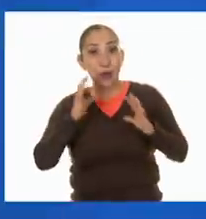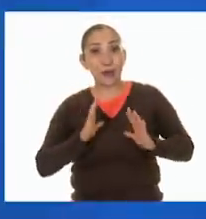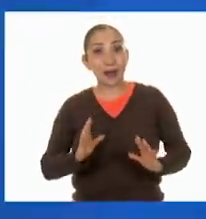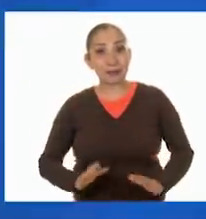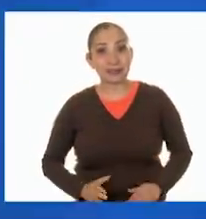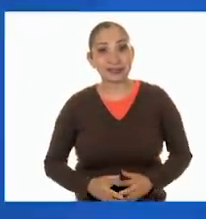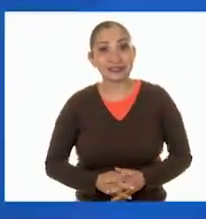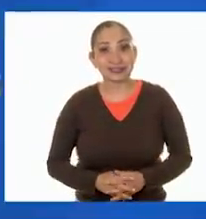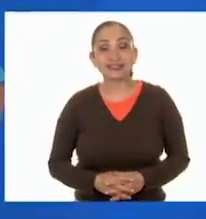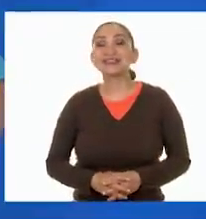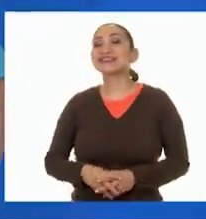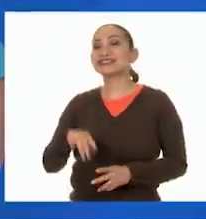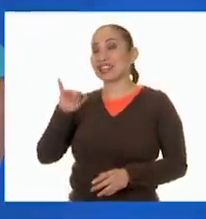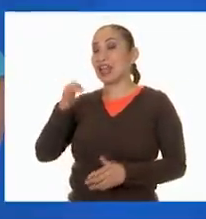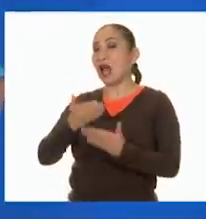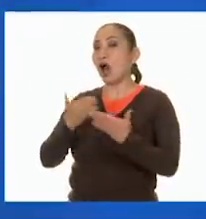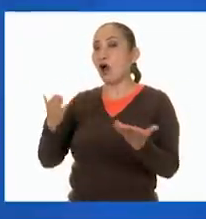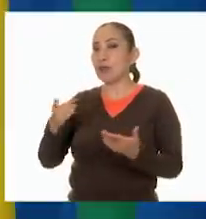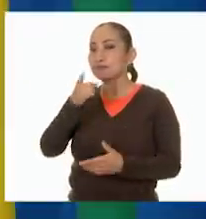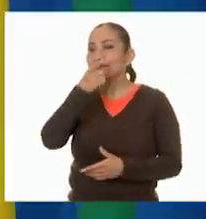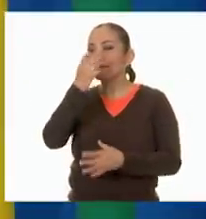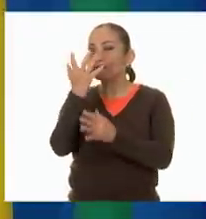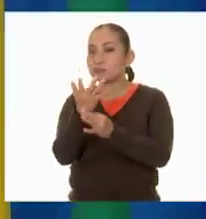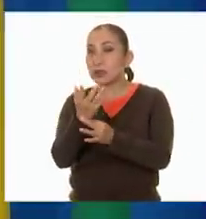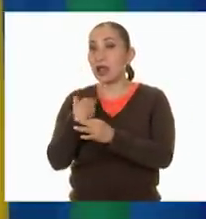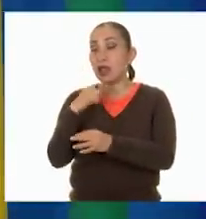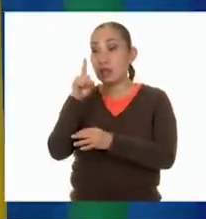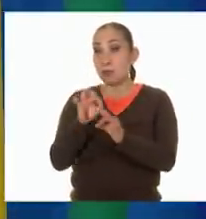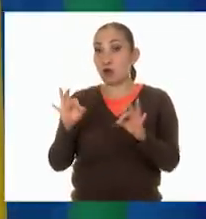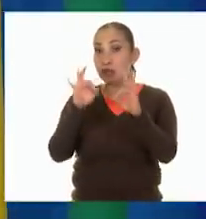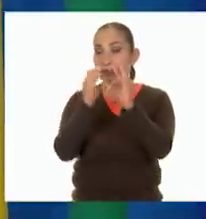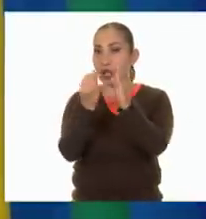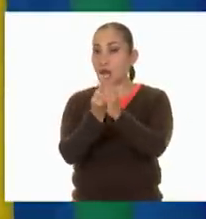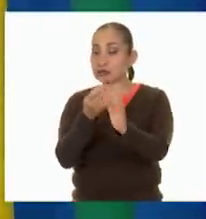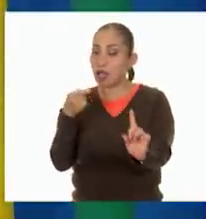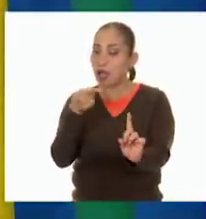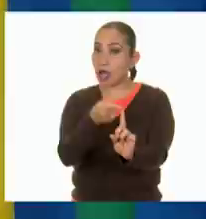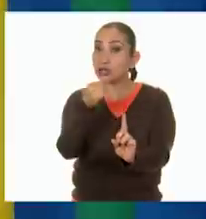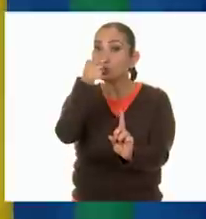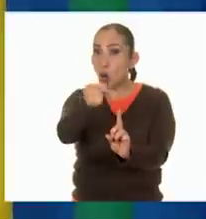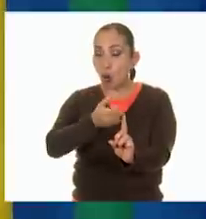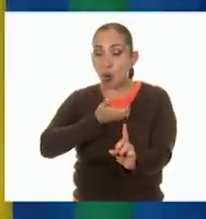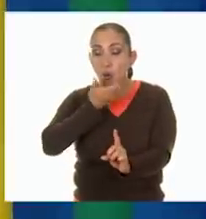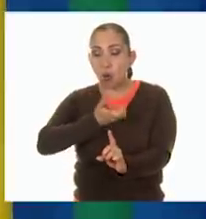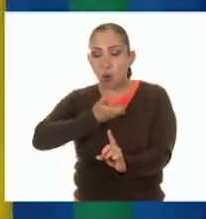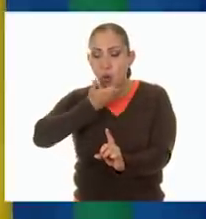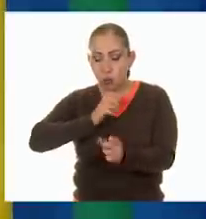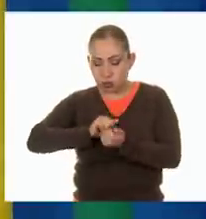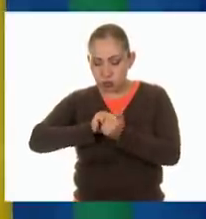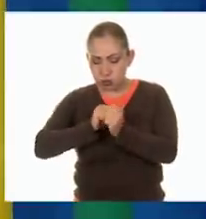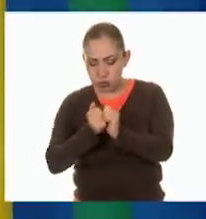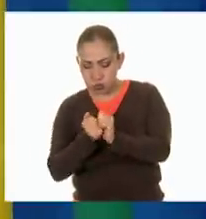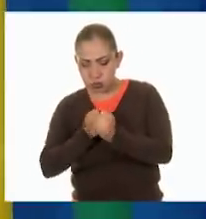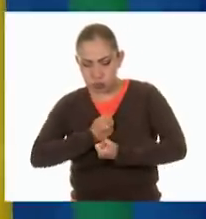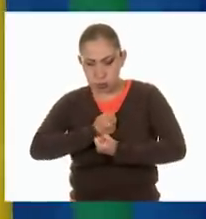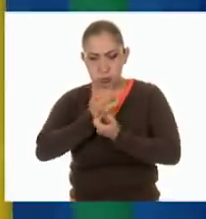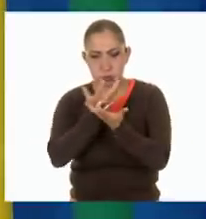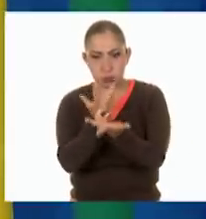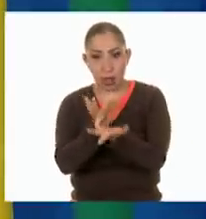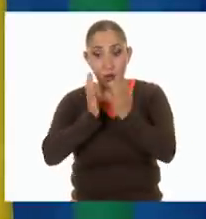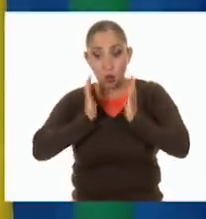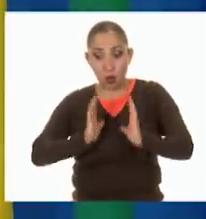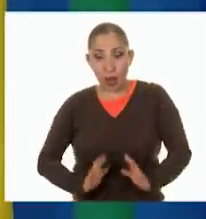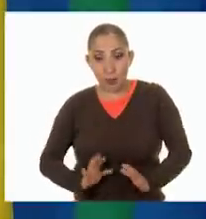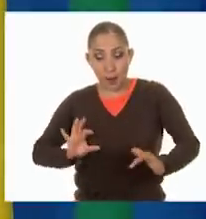cuerpo. Muy bien, porque ahora que lo mencionas, el énfasis de la sesión será adaptar tus posibilidades expresivas y